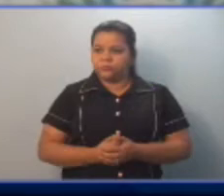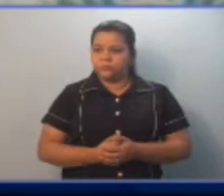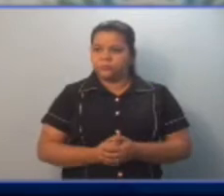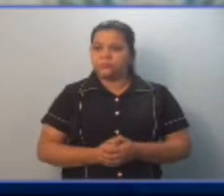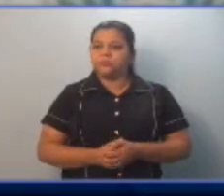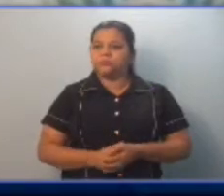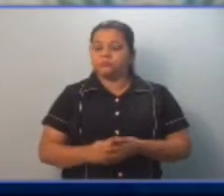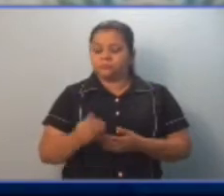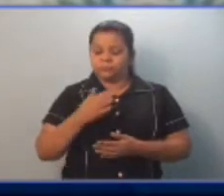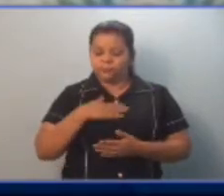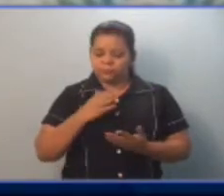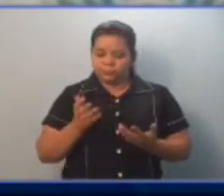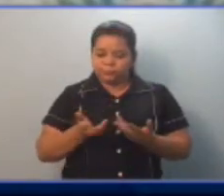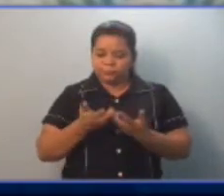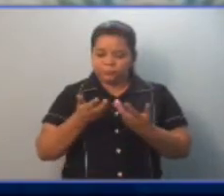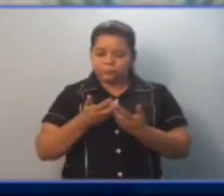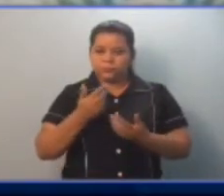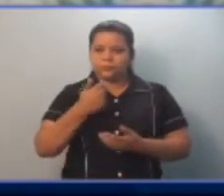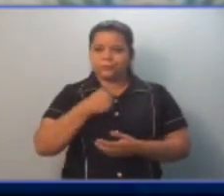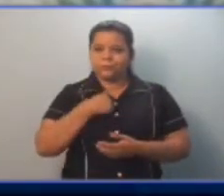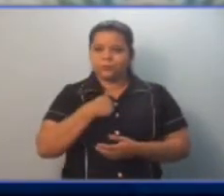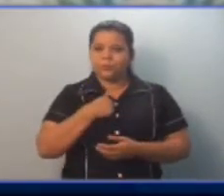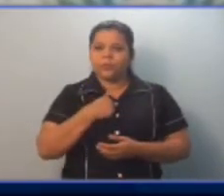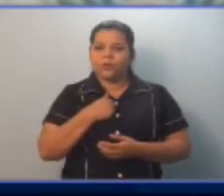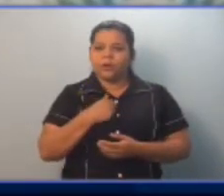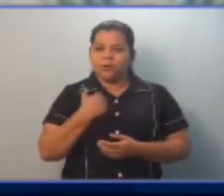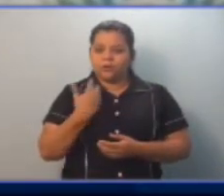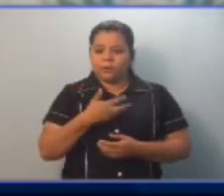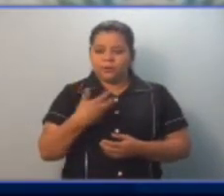los compañeros y yo fuimos sometidos